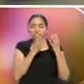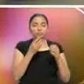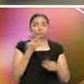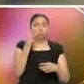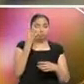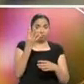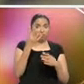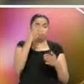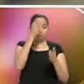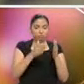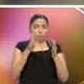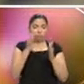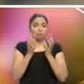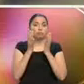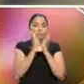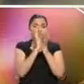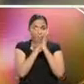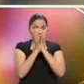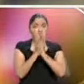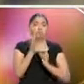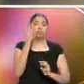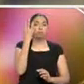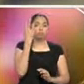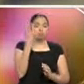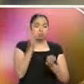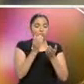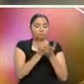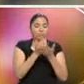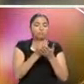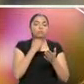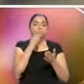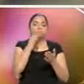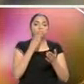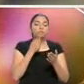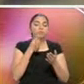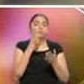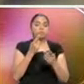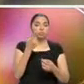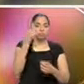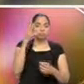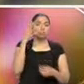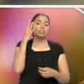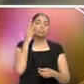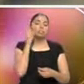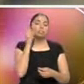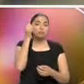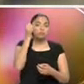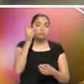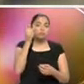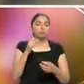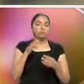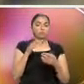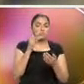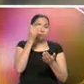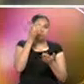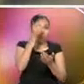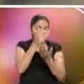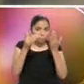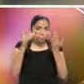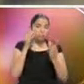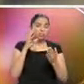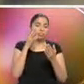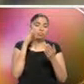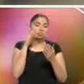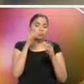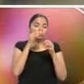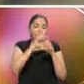4 rebanadas de piña, 4 cucharadas de miel de abeja, 1 cucharada de jugo de limón, media cucharadita de ralladura de cáscara de